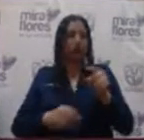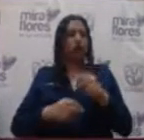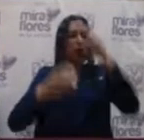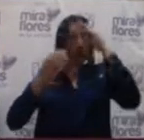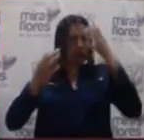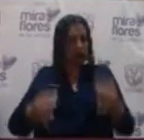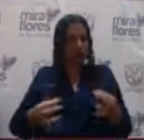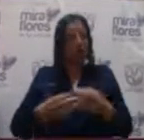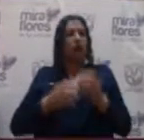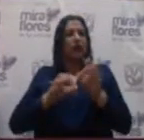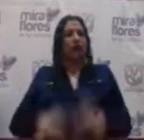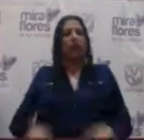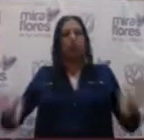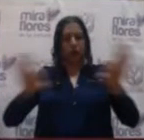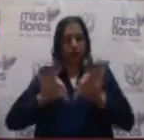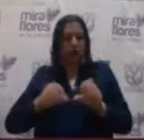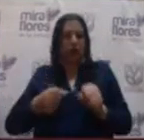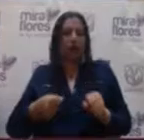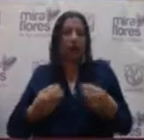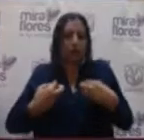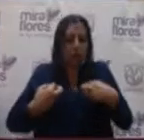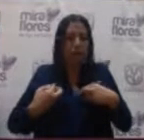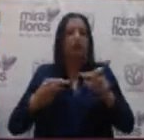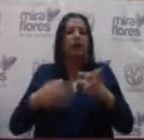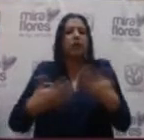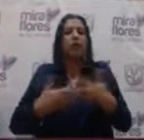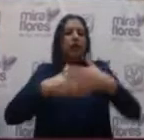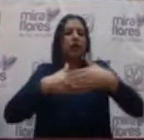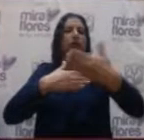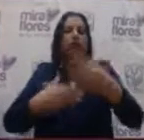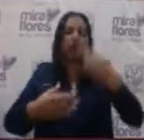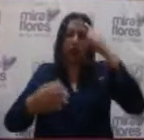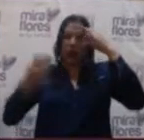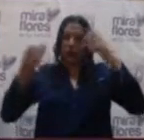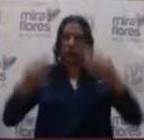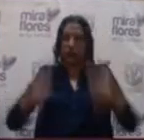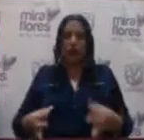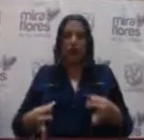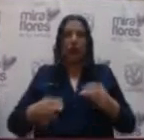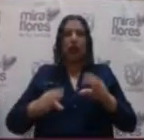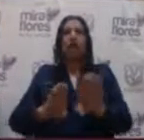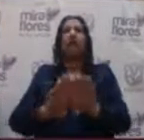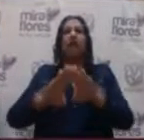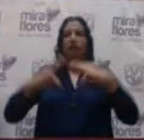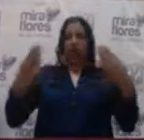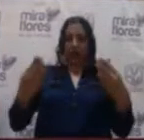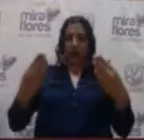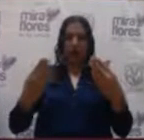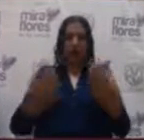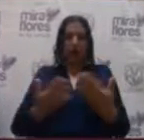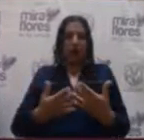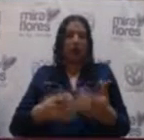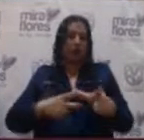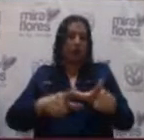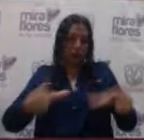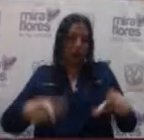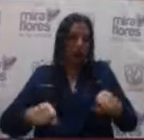decisión que nos va a permitir además poder tomar una decisión de abrir las zonas que se puedan abrir de la manera más